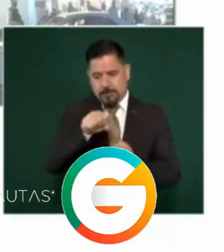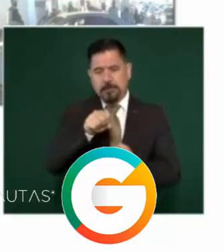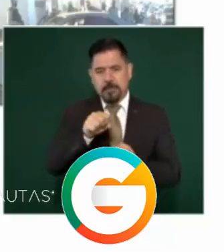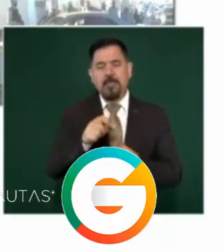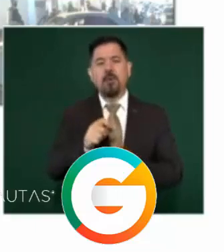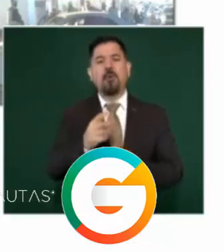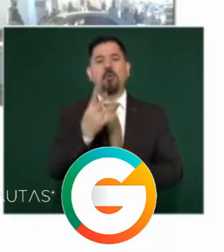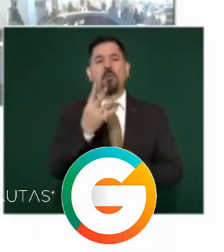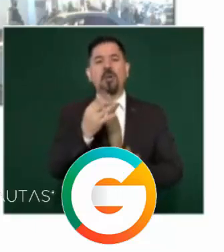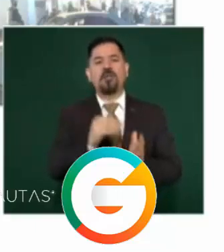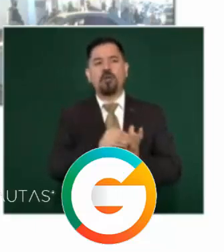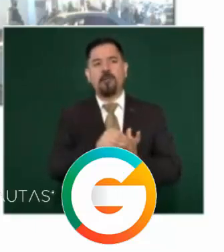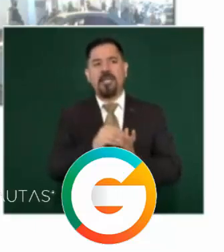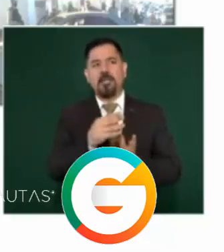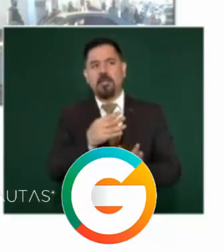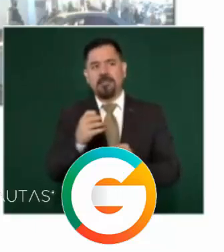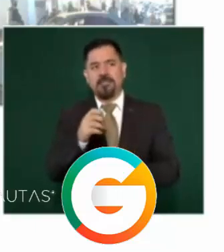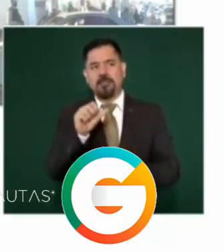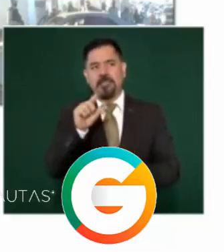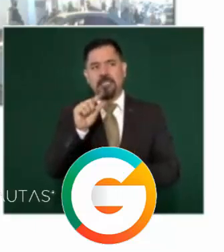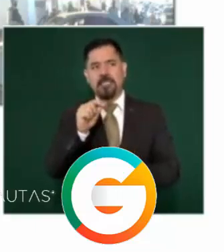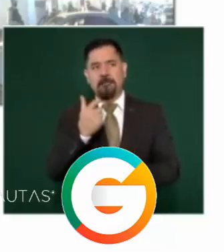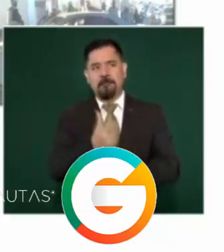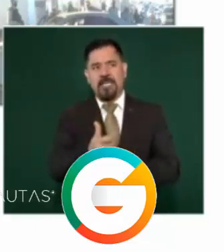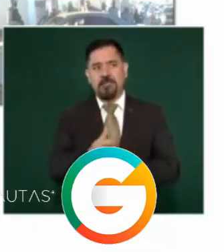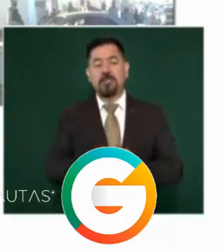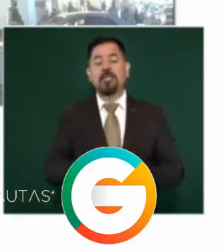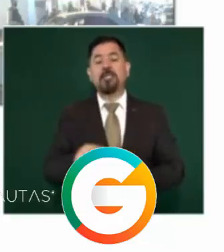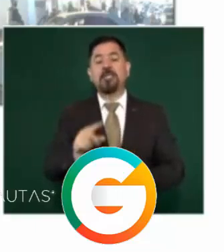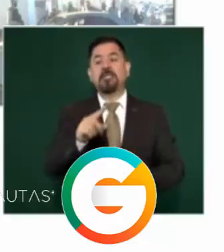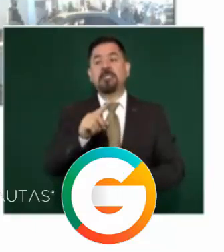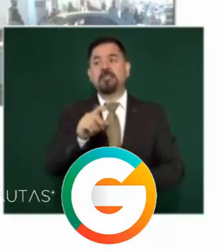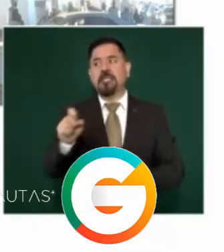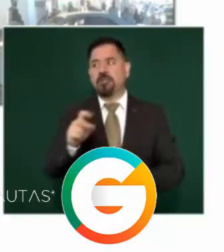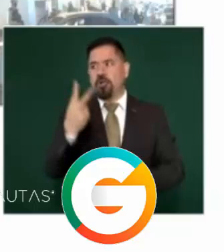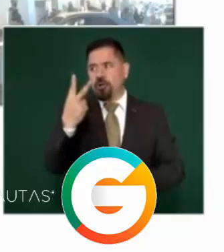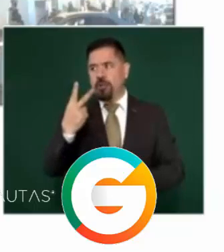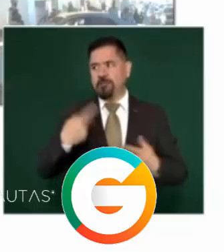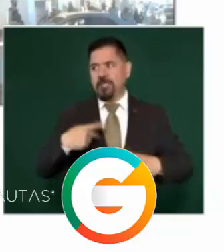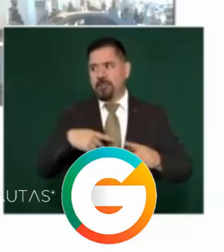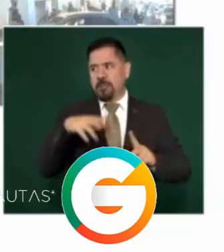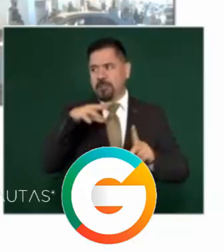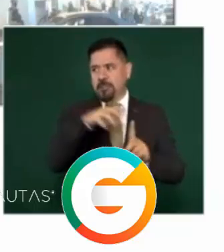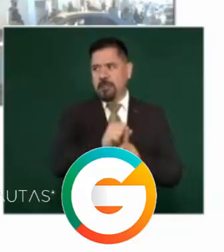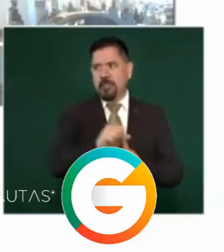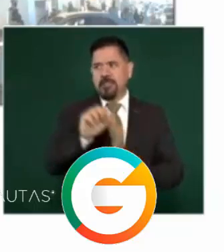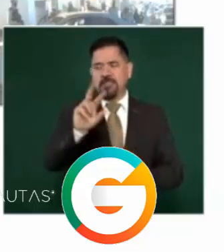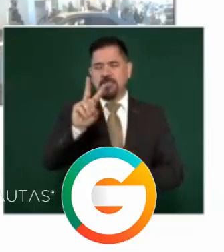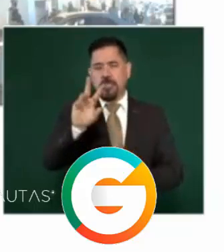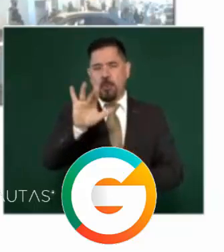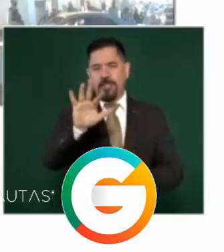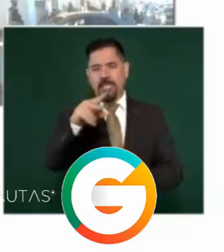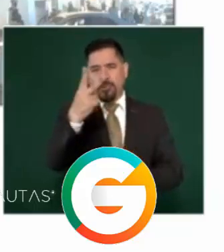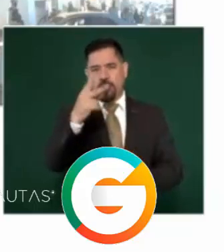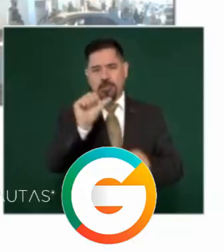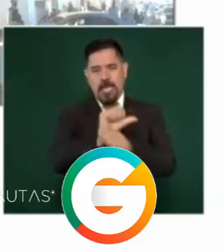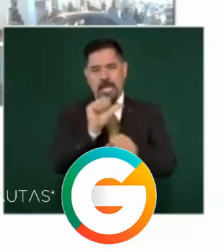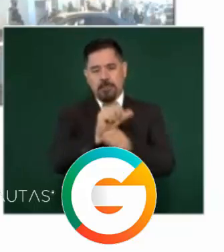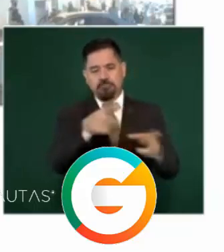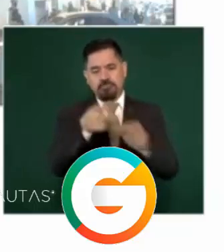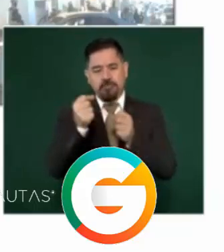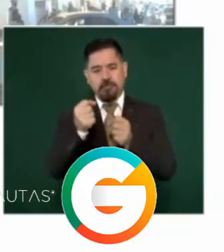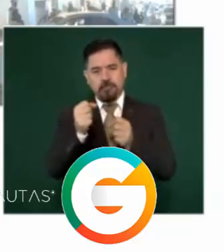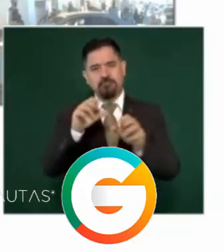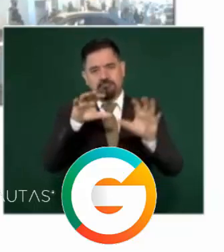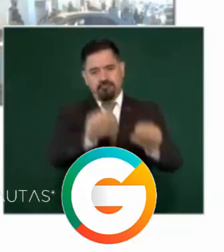964,560 pesos, 102 detenidos, 51 vehículos. Estos aseguramientos no se registraban anteriormente